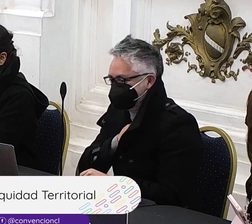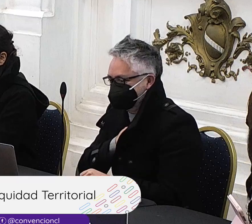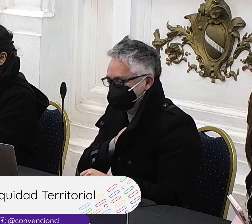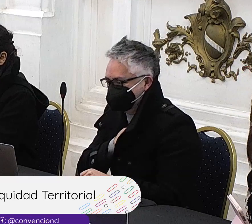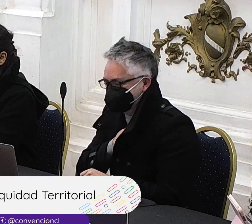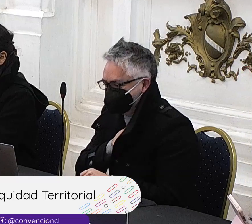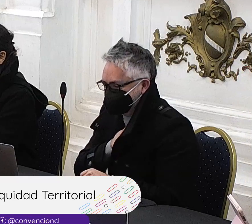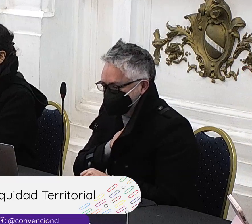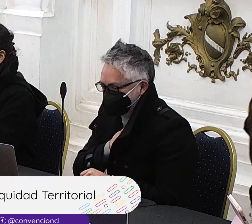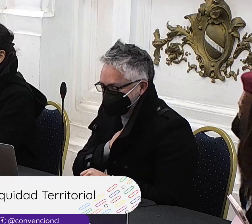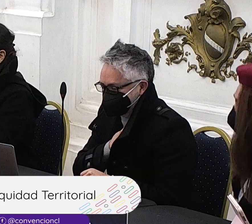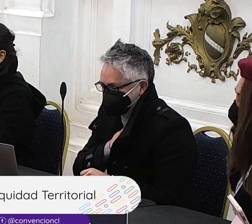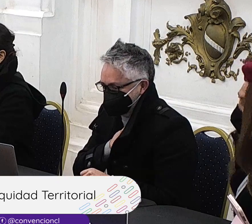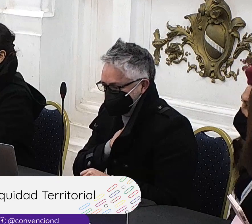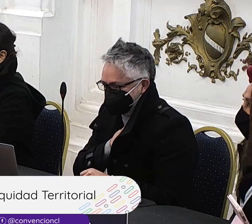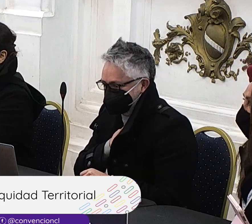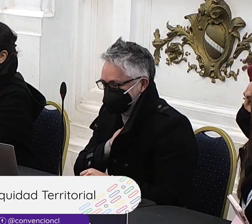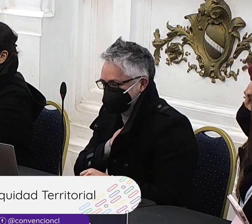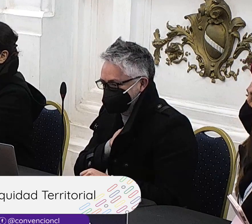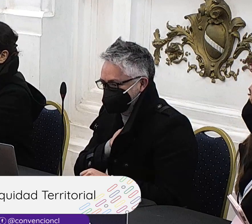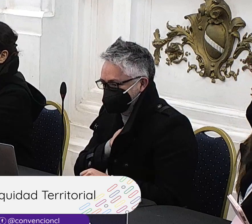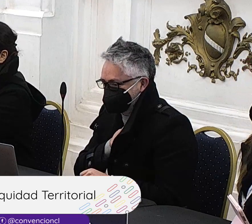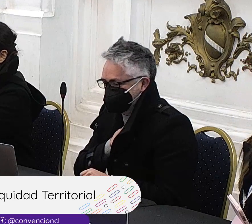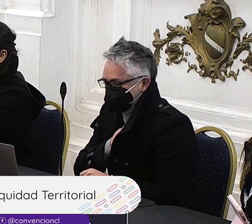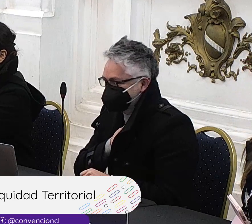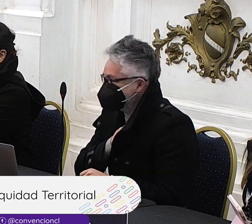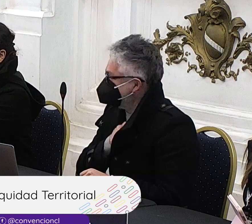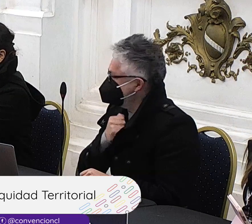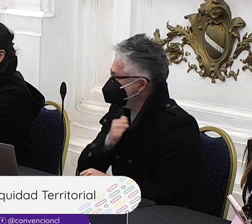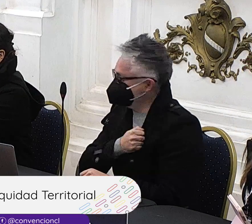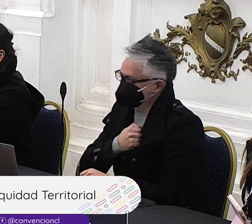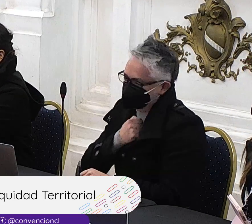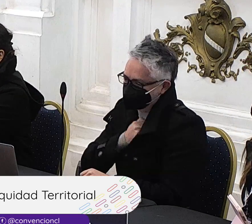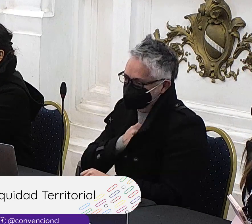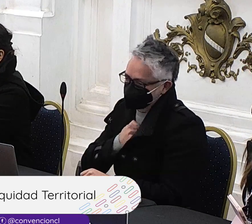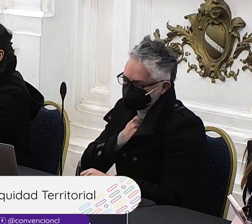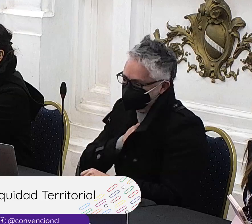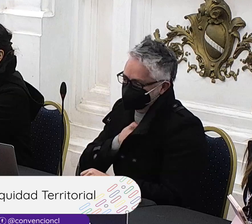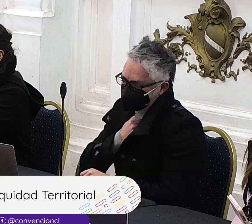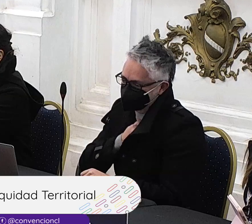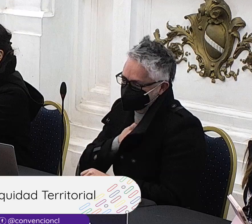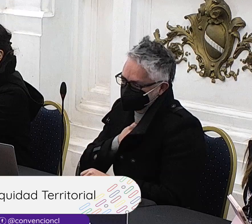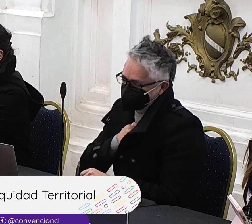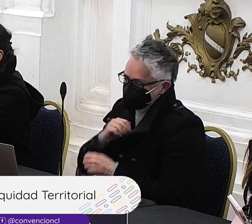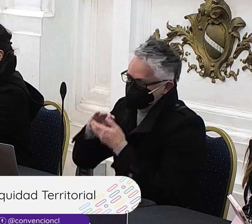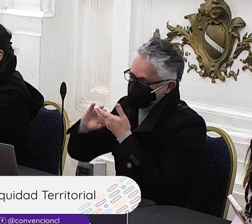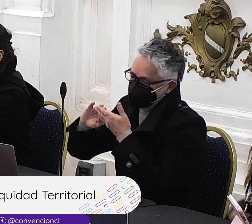que sin duda hoy día tenemos que empujar con más fuerza. Muchas gracias.